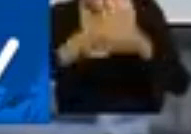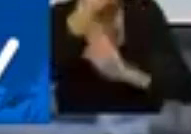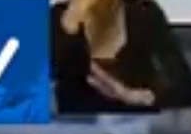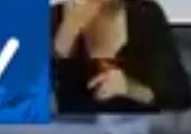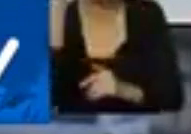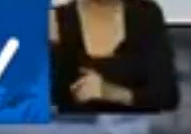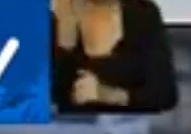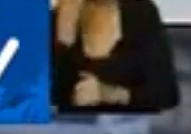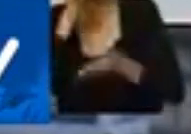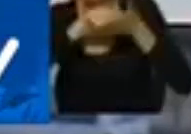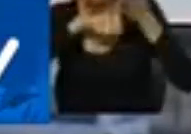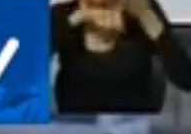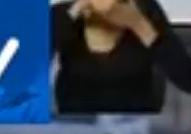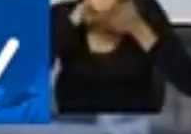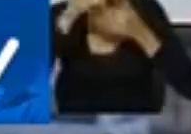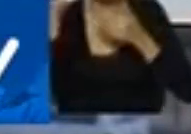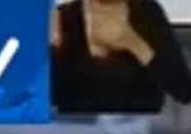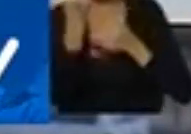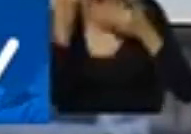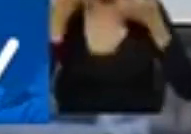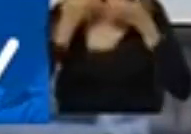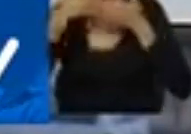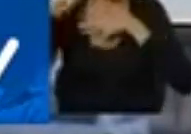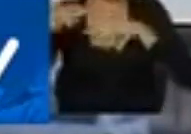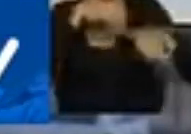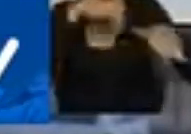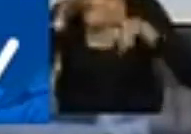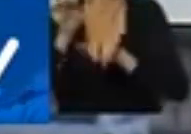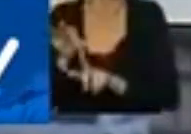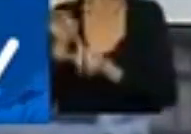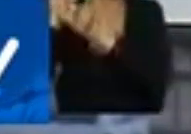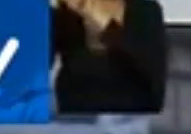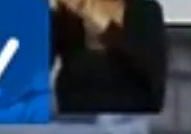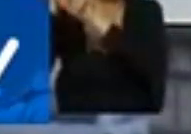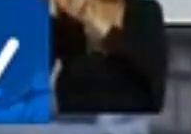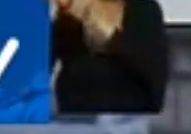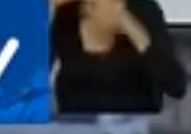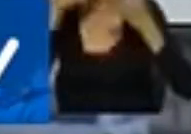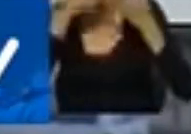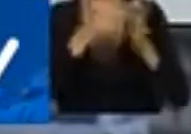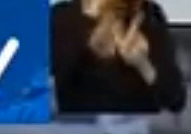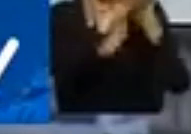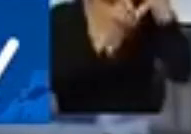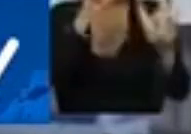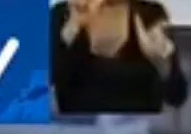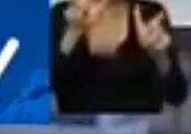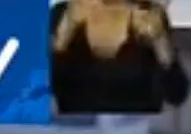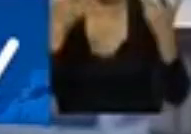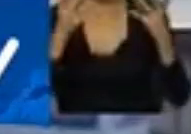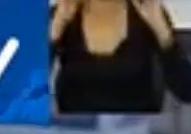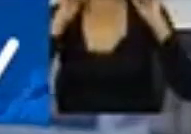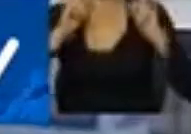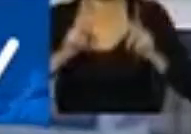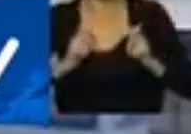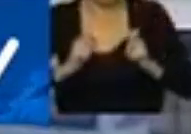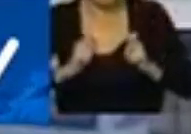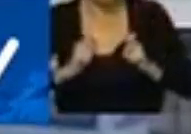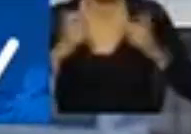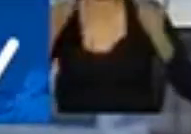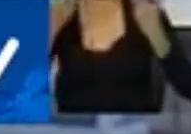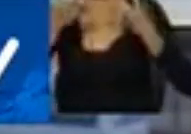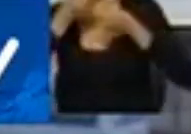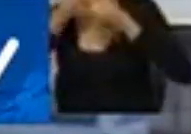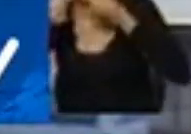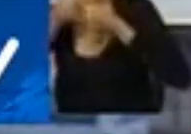autorización que tenemos es para actividades excepcionales aquellas personas que trabajan o trabajamos en sectores que no pueden